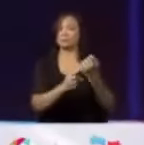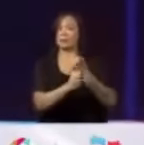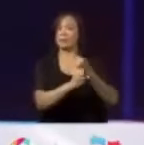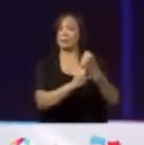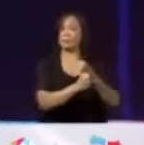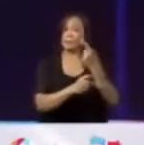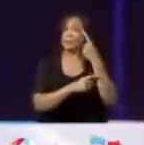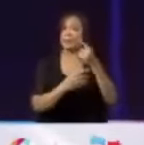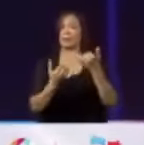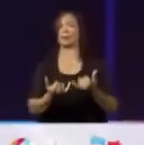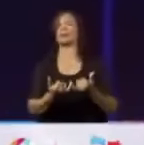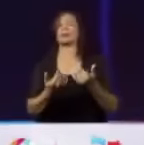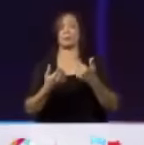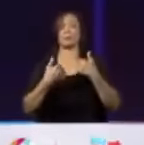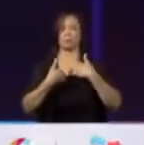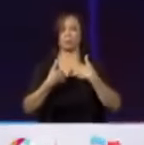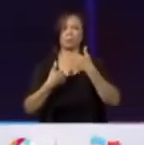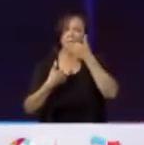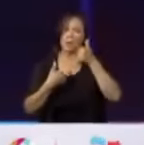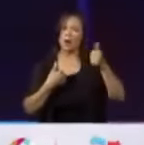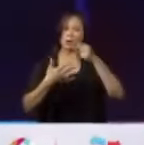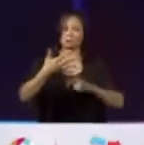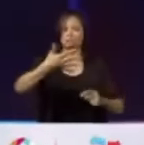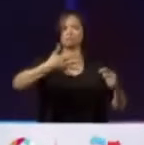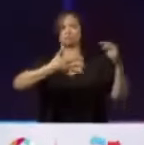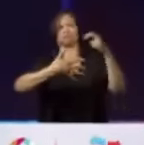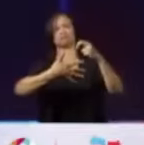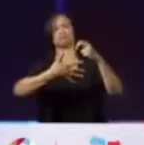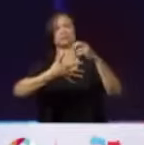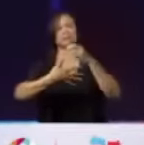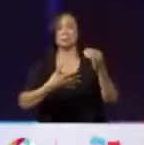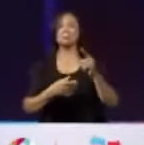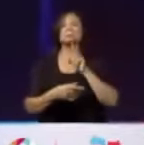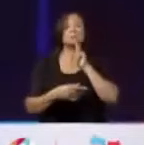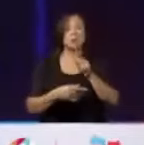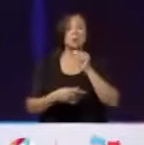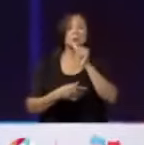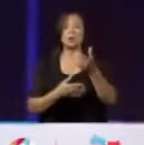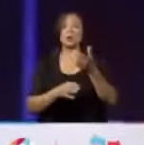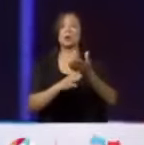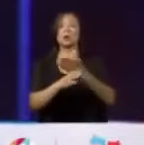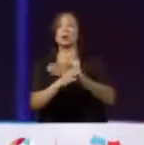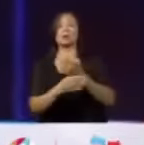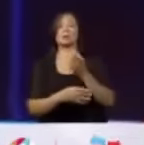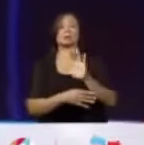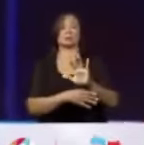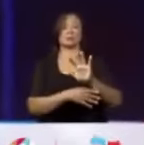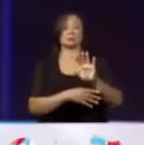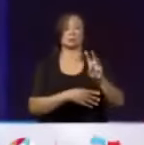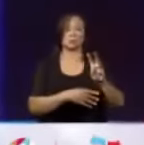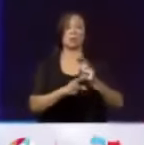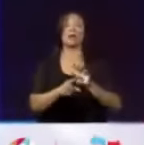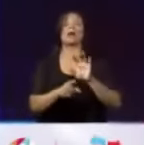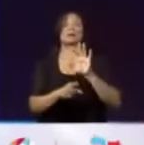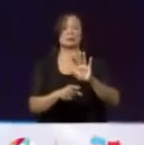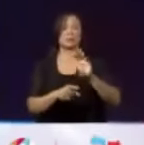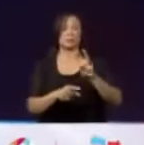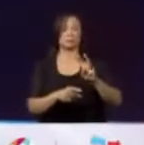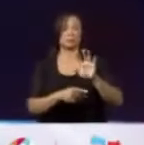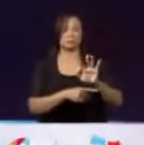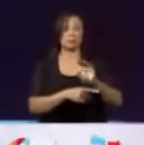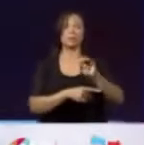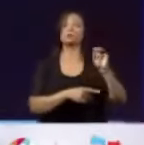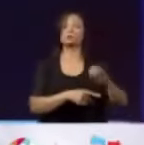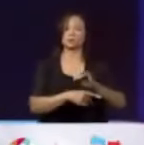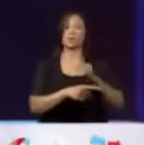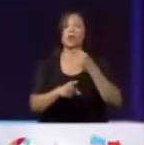Trabajamos para que ahora tengamos los mejores índices. Es cierto que no estamos creciendo al 5%, estamos creciendo al